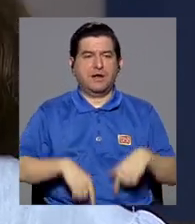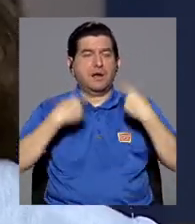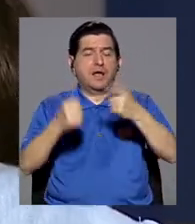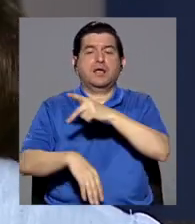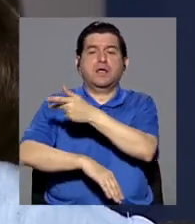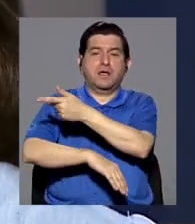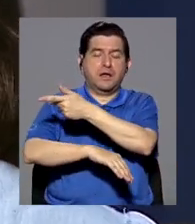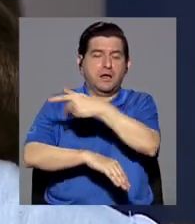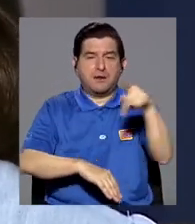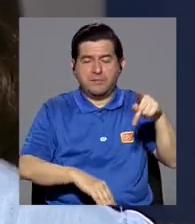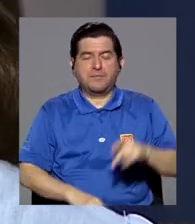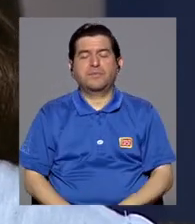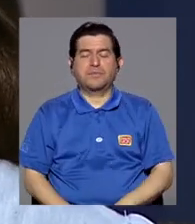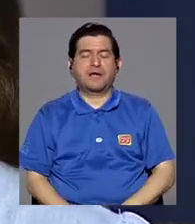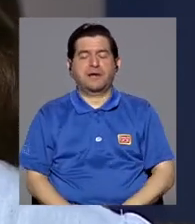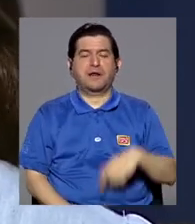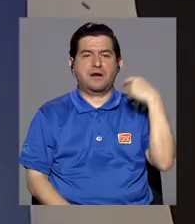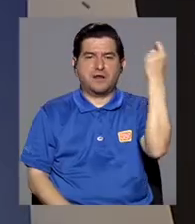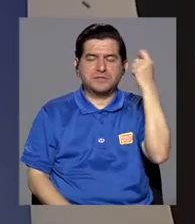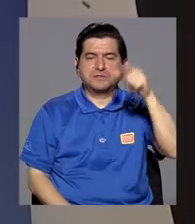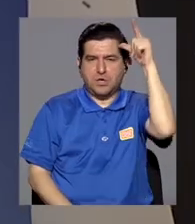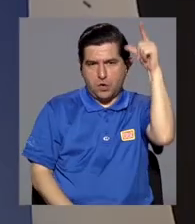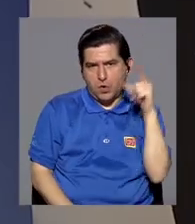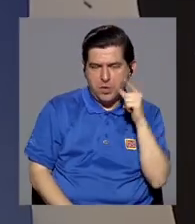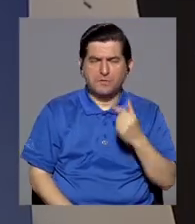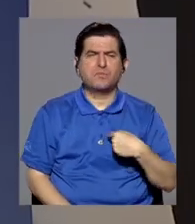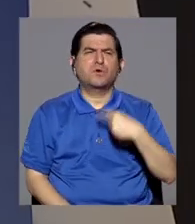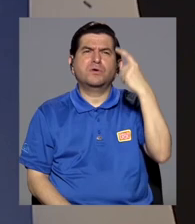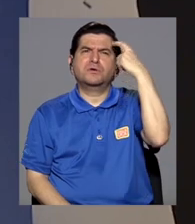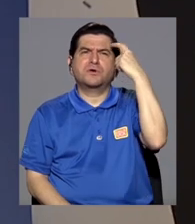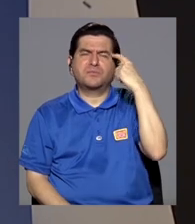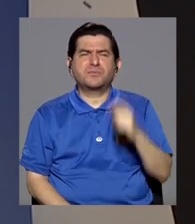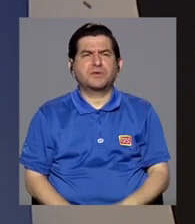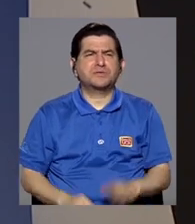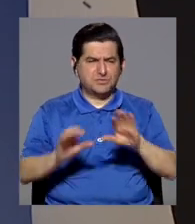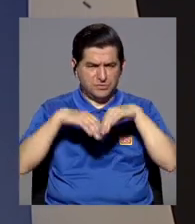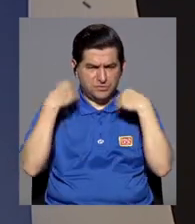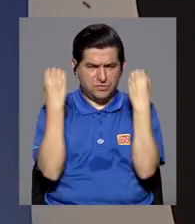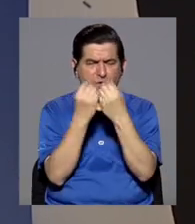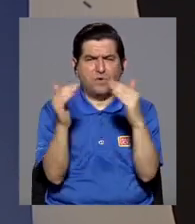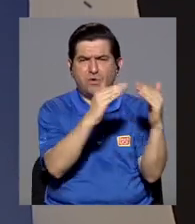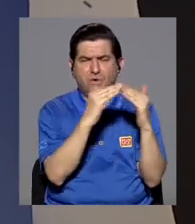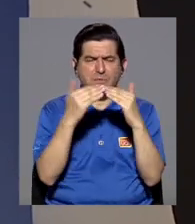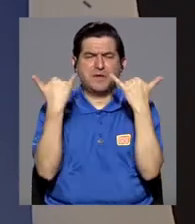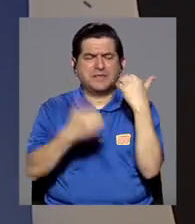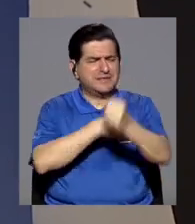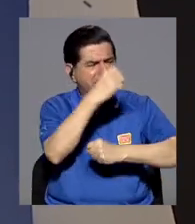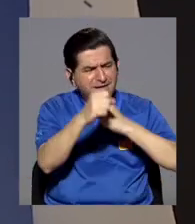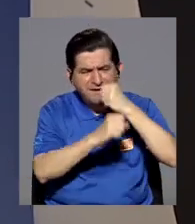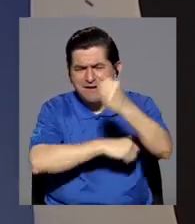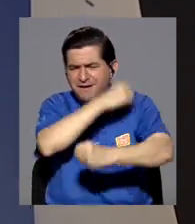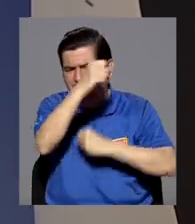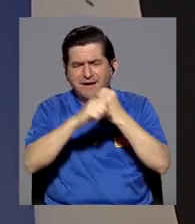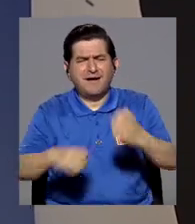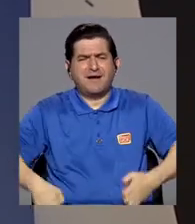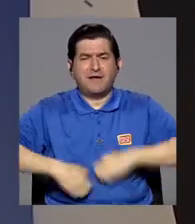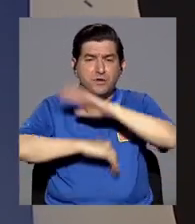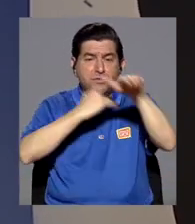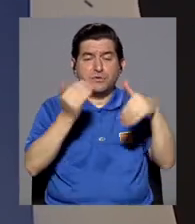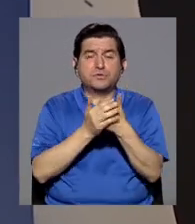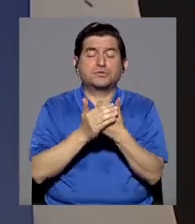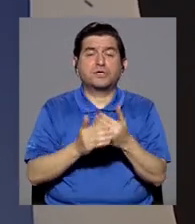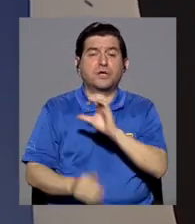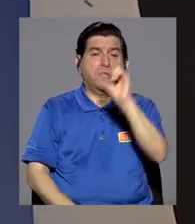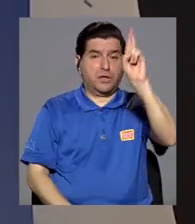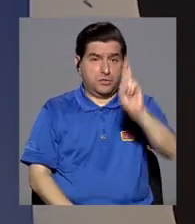puntarenas de limón pienso también en estas organizaciones comunitarias que han existido desde hace muchísimos años en toda costa